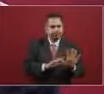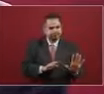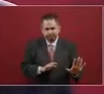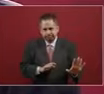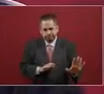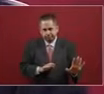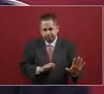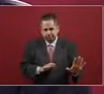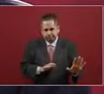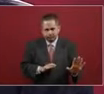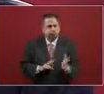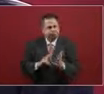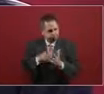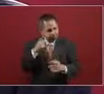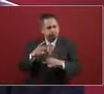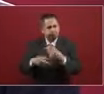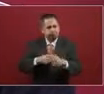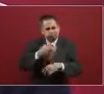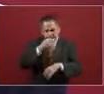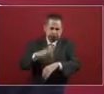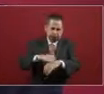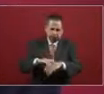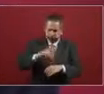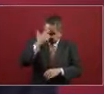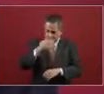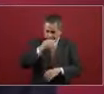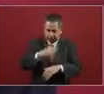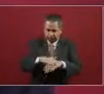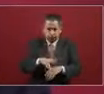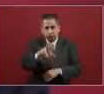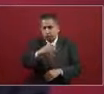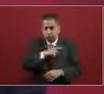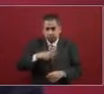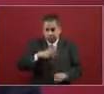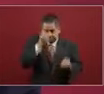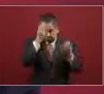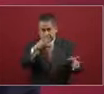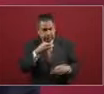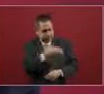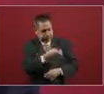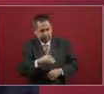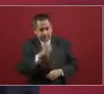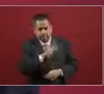no está de más decir que no se olvide.